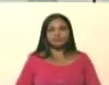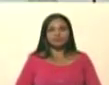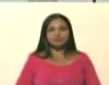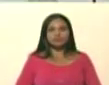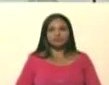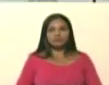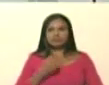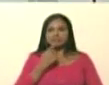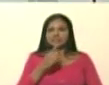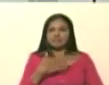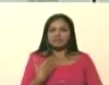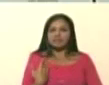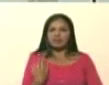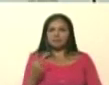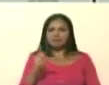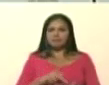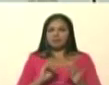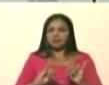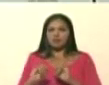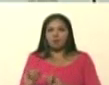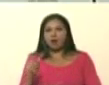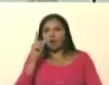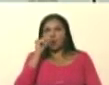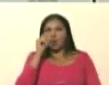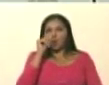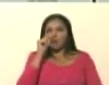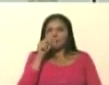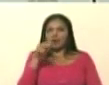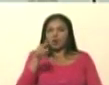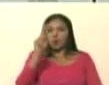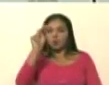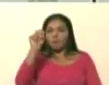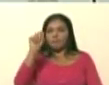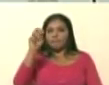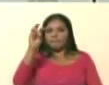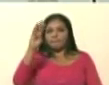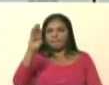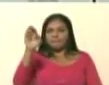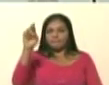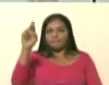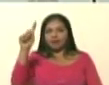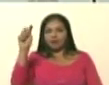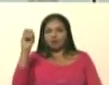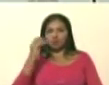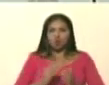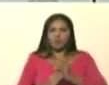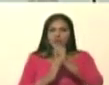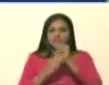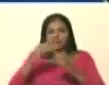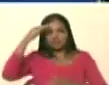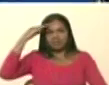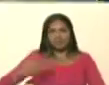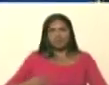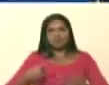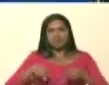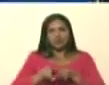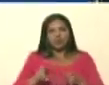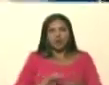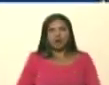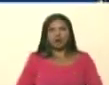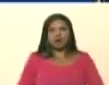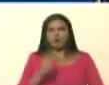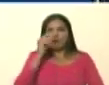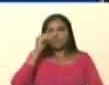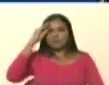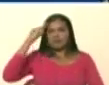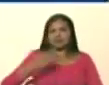me dicen que está el general de brigada humberto willis y moore el comandante de la milicia milicia